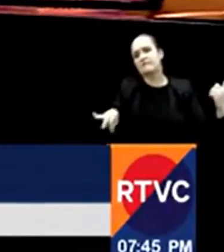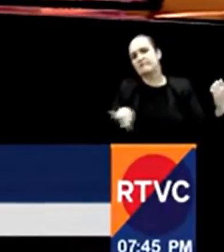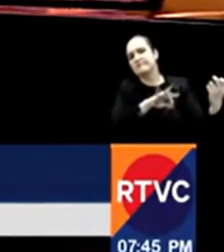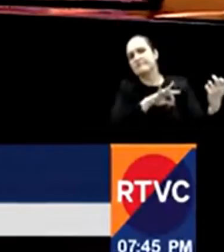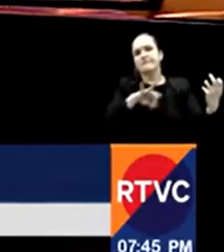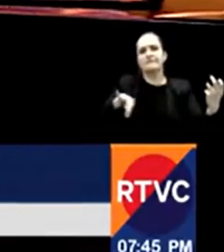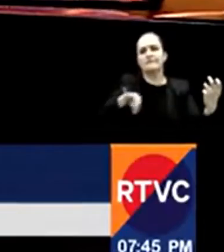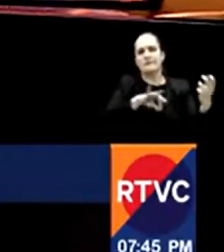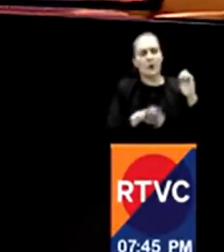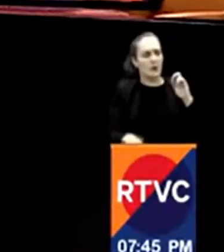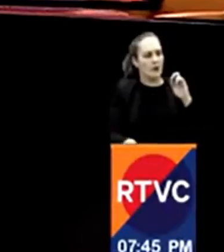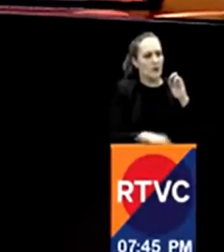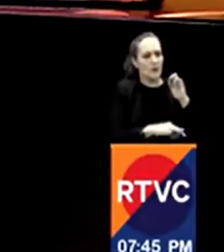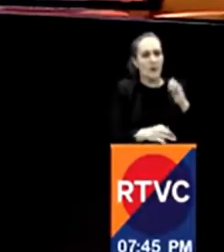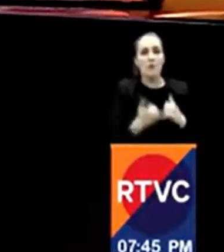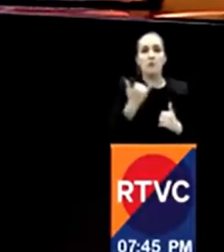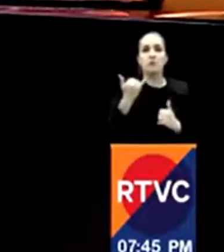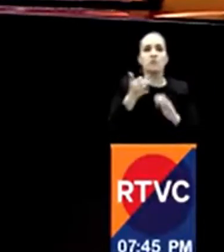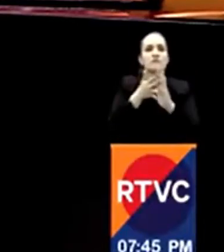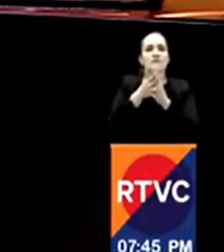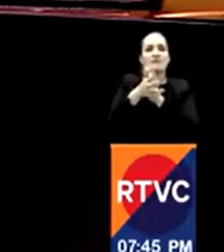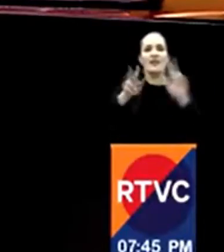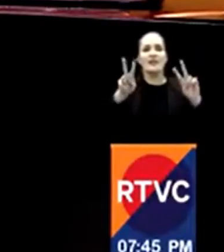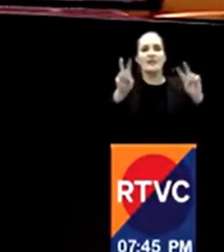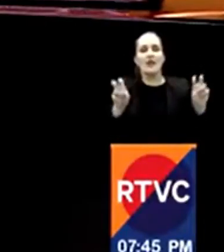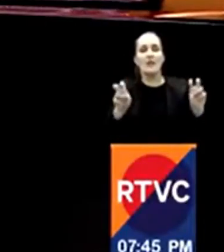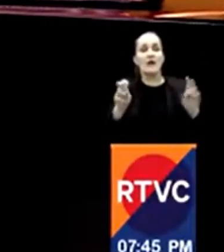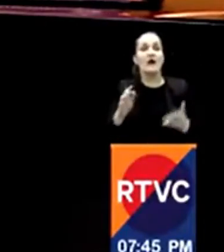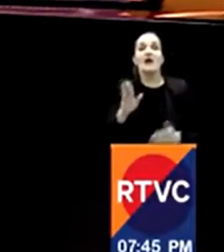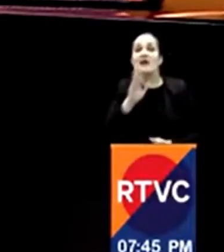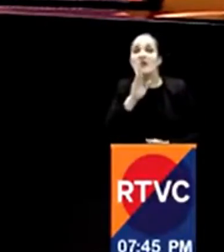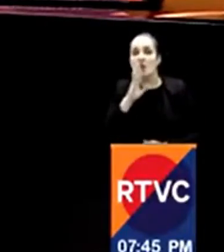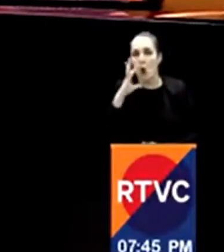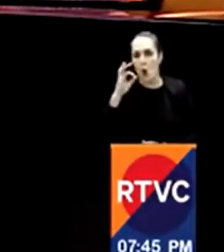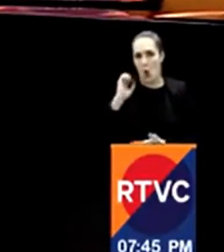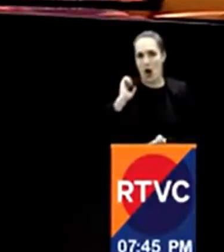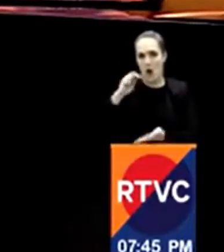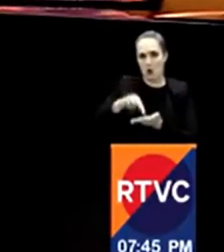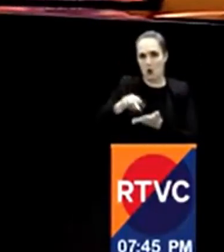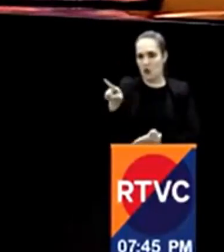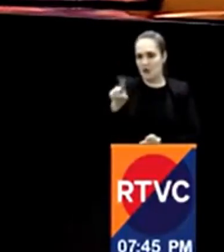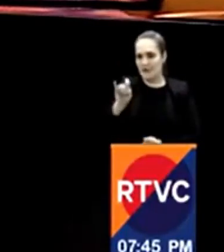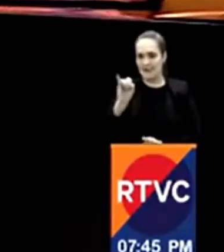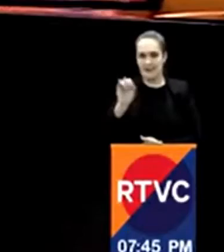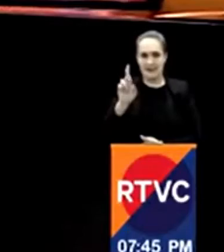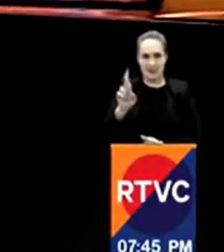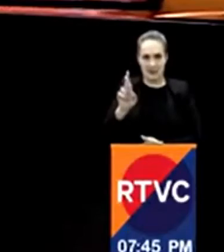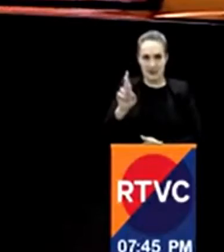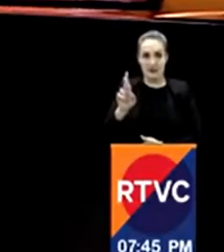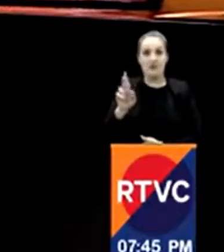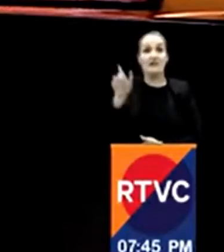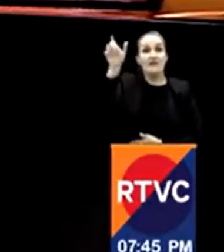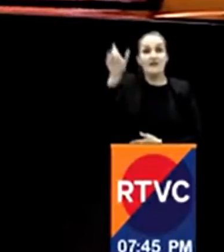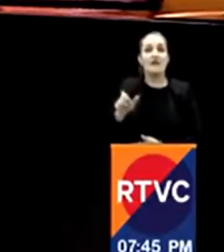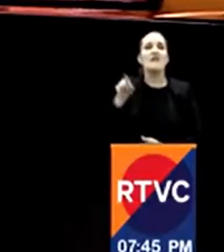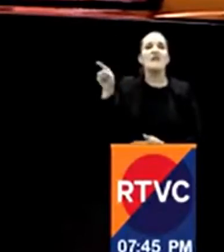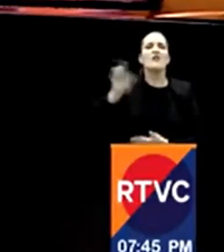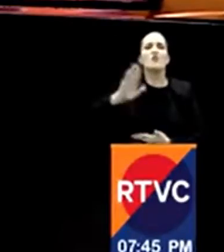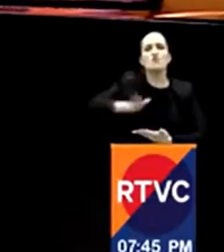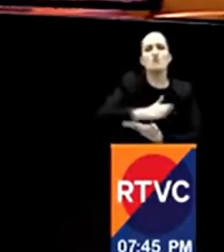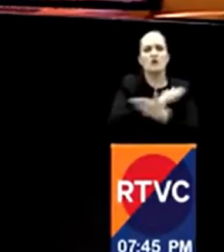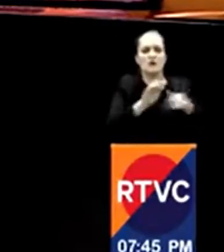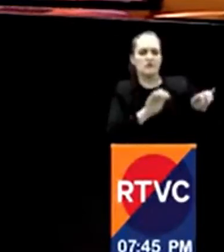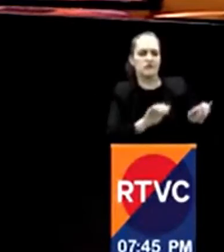con obras de Sir Edvard Elgar, que es el primer compositor que tuvo título nobiliario oficial, de Blas Emilio Ateortúa, que es